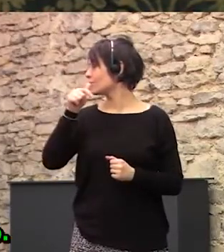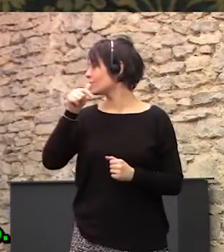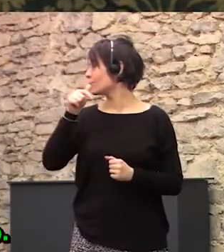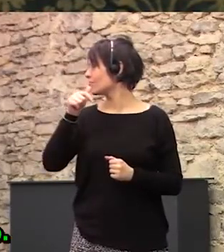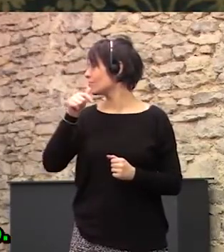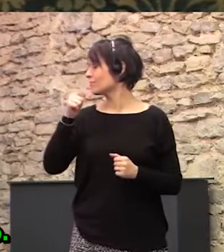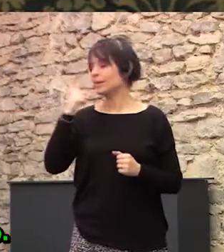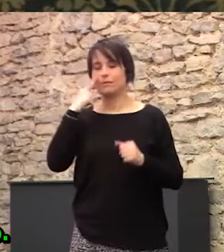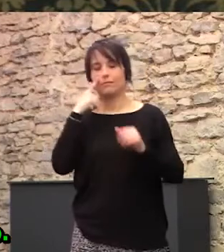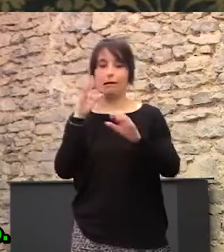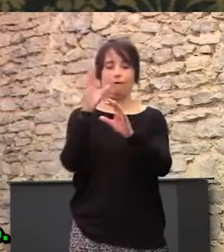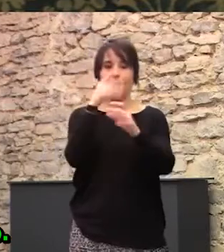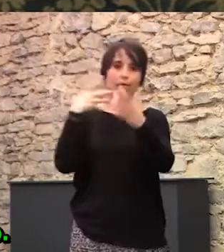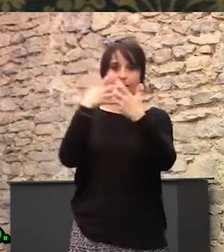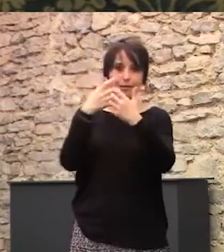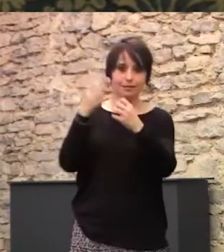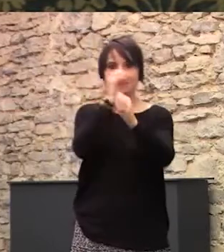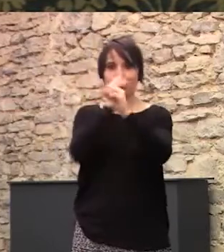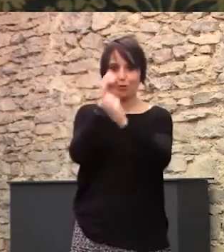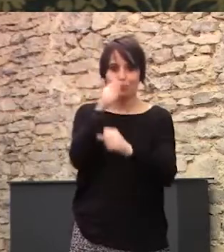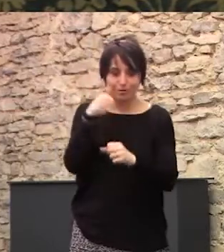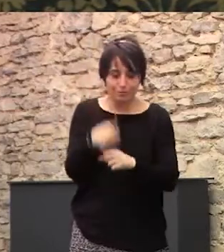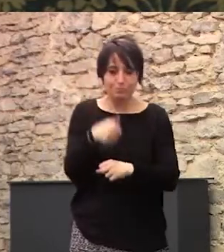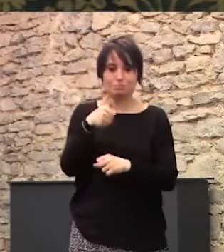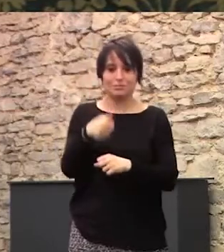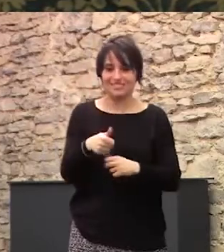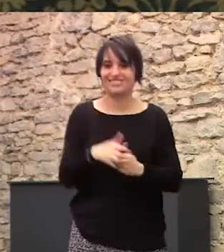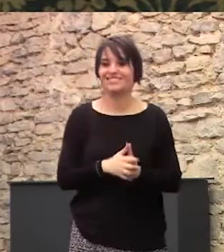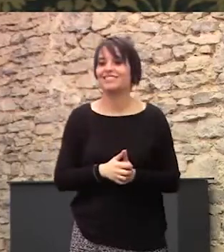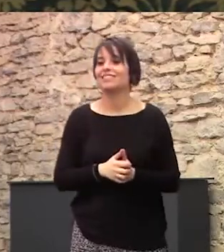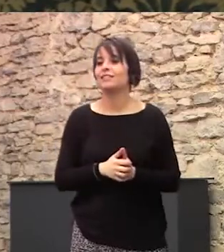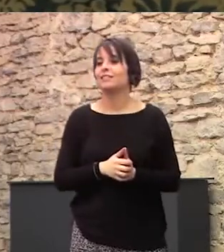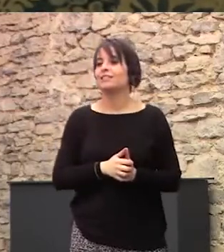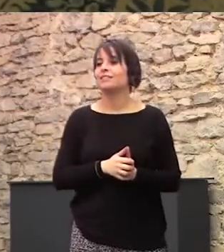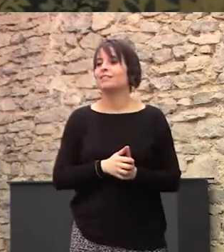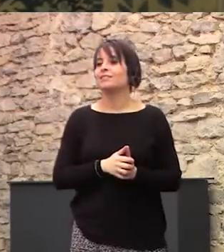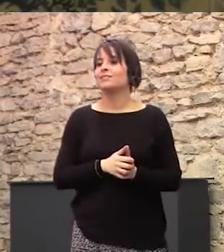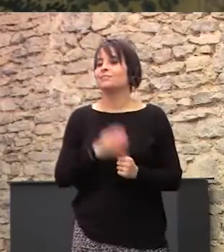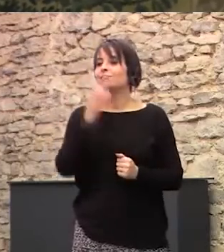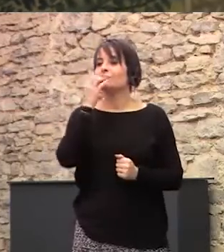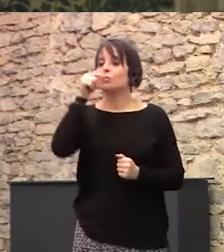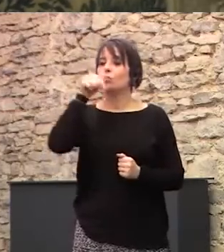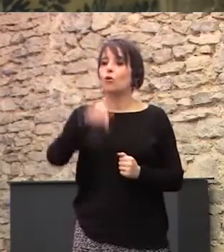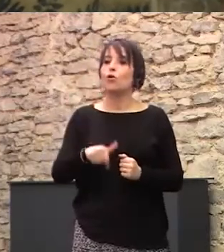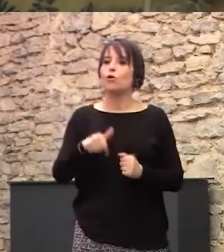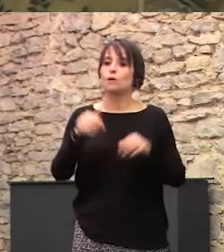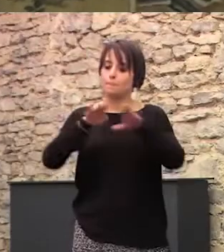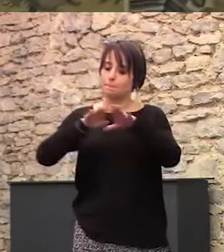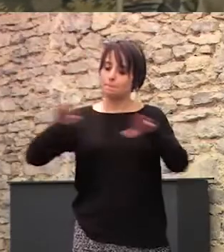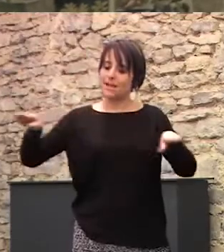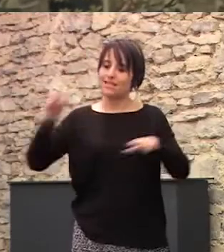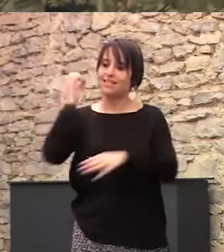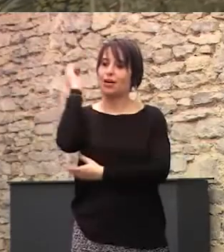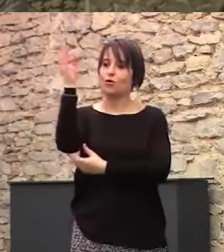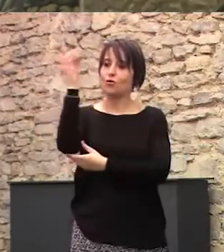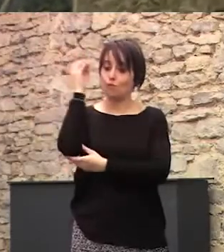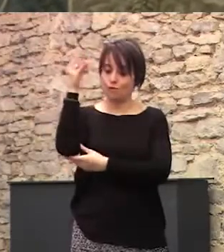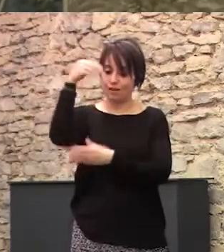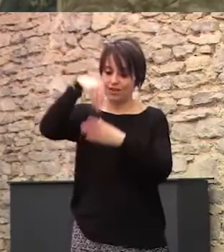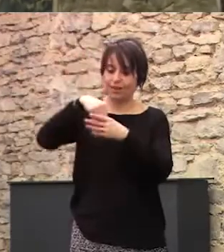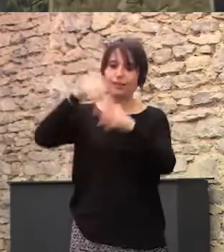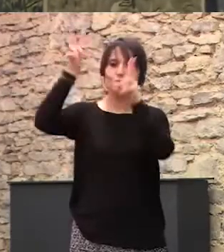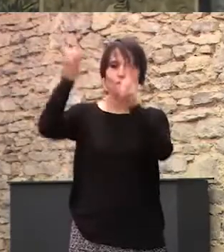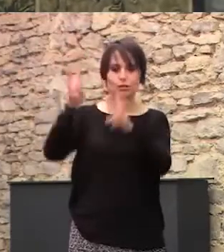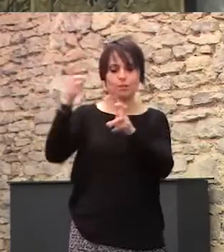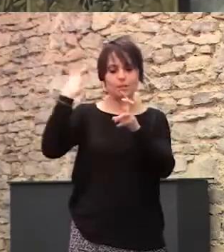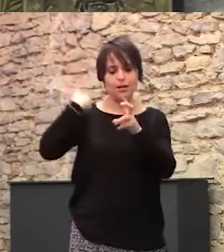Me estoy peleando con el micrófono. Vale. El tema de la mesa de conferencia, dentro de ese tema yo me